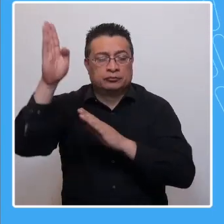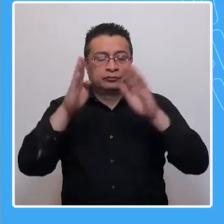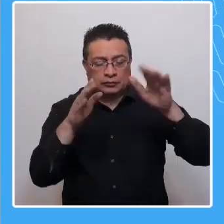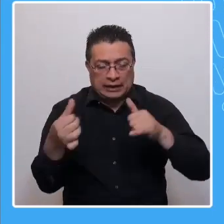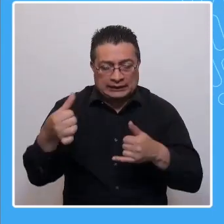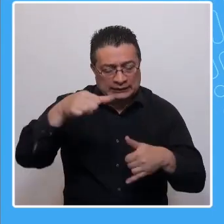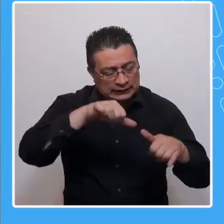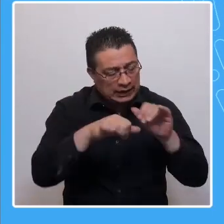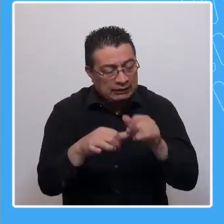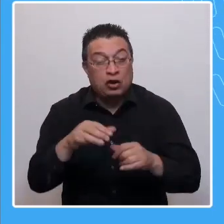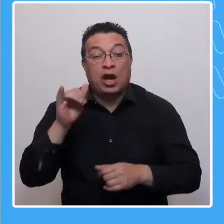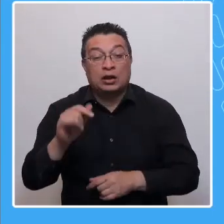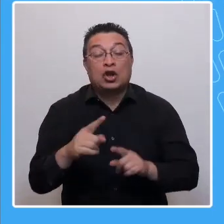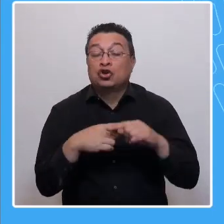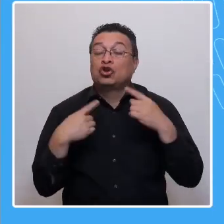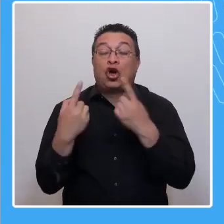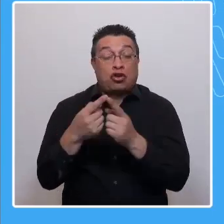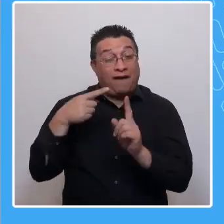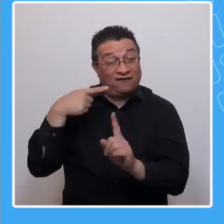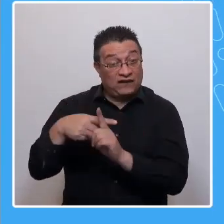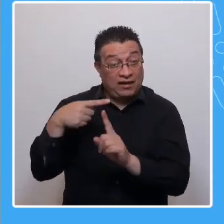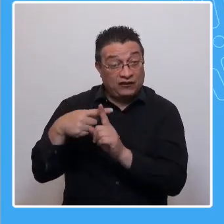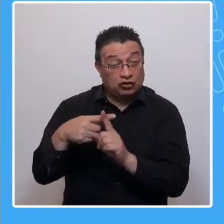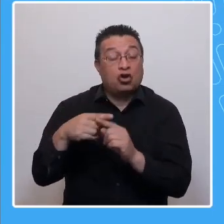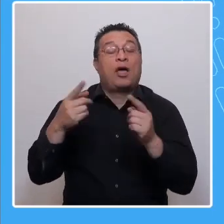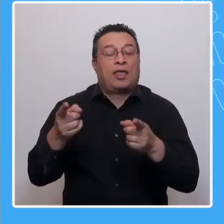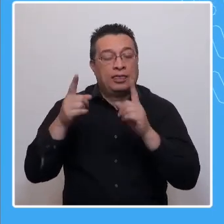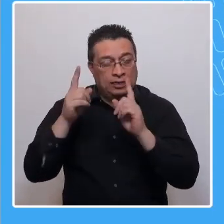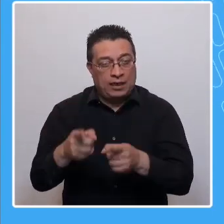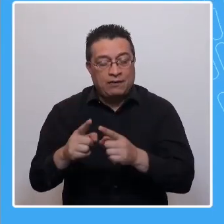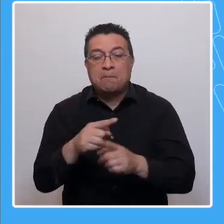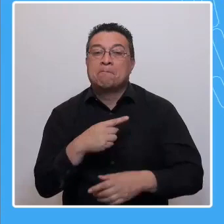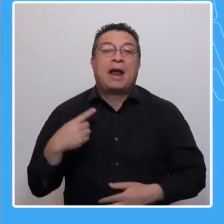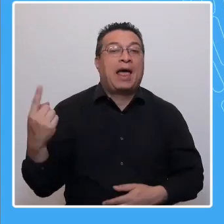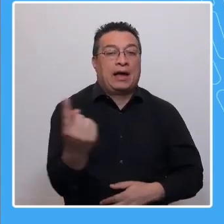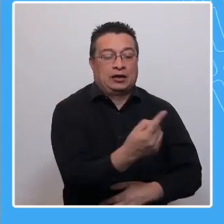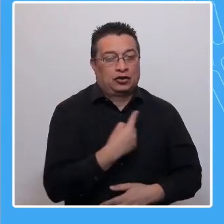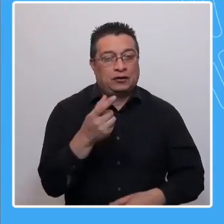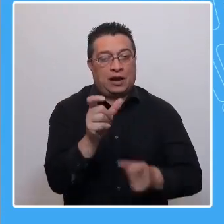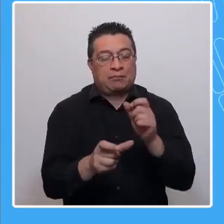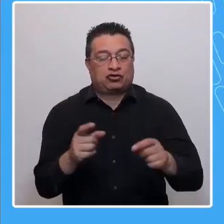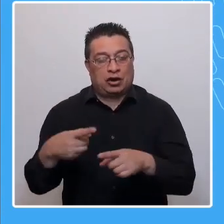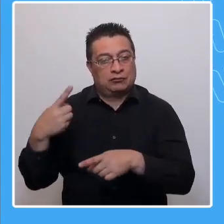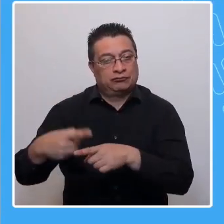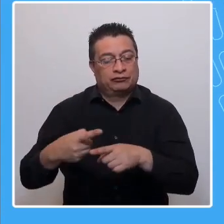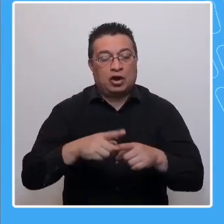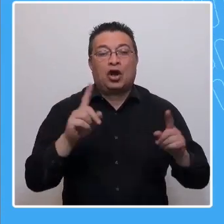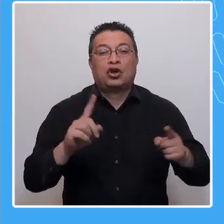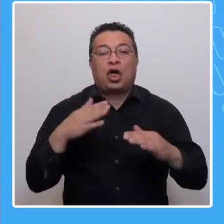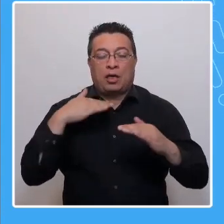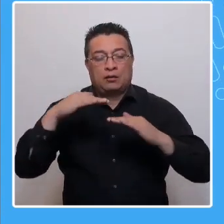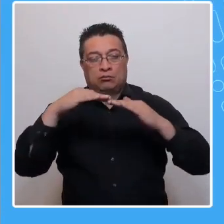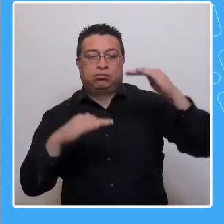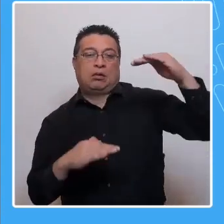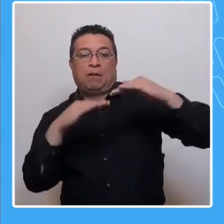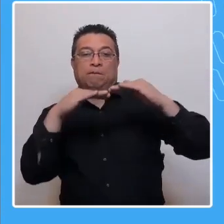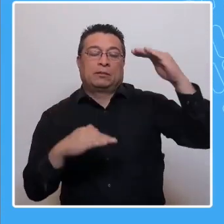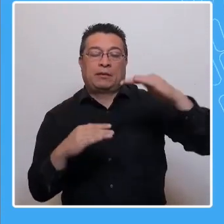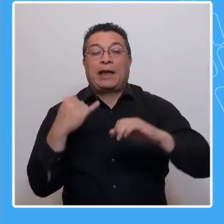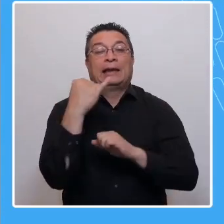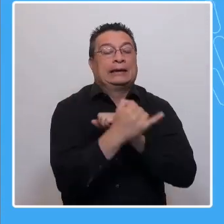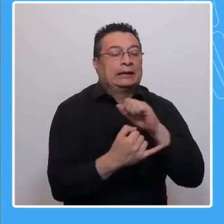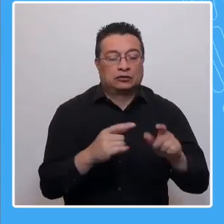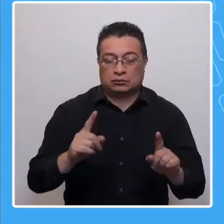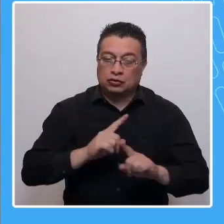y que todo posible beneficio que provenga de esto sea para todas las personas en común y no genere asimetrías